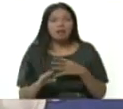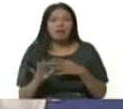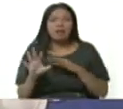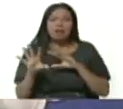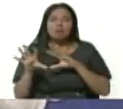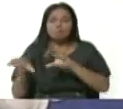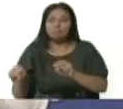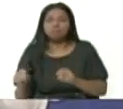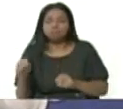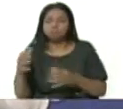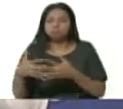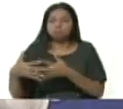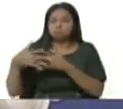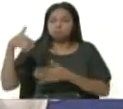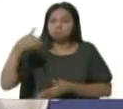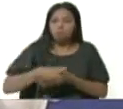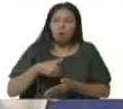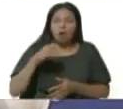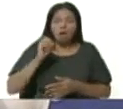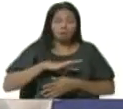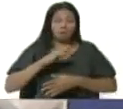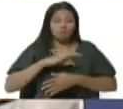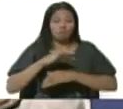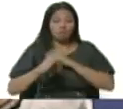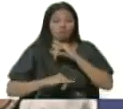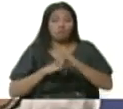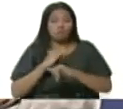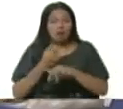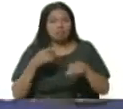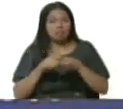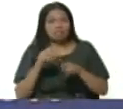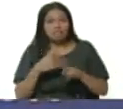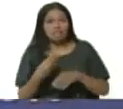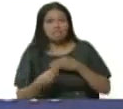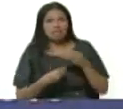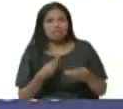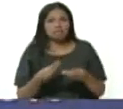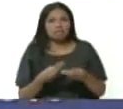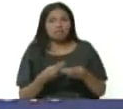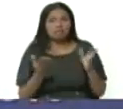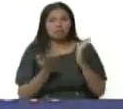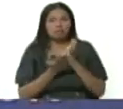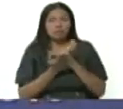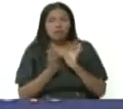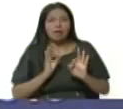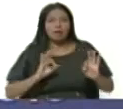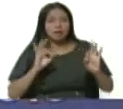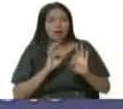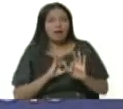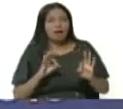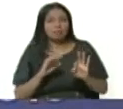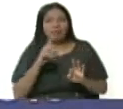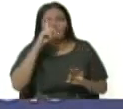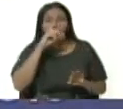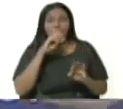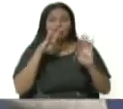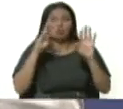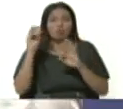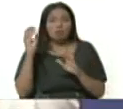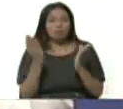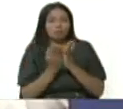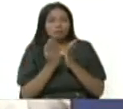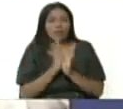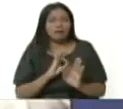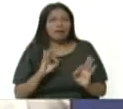norteamericano impone a través del Fondo Monetario Internacional, no tiene que estudiar qué pasó en los años 90, ya no lo tiene que